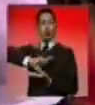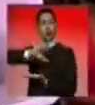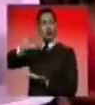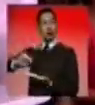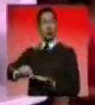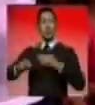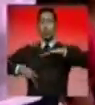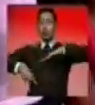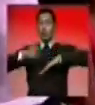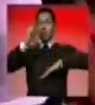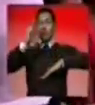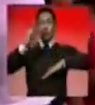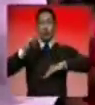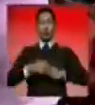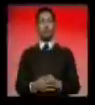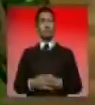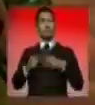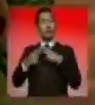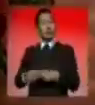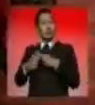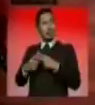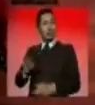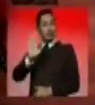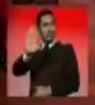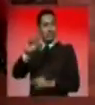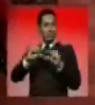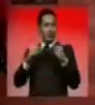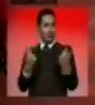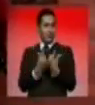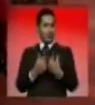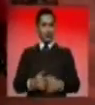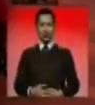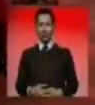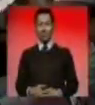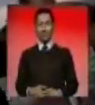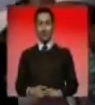inaugure un taller con los líderes de su partido. Daniel Montalvo, Gama Noticias.